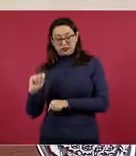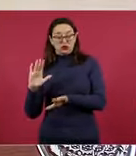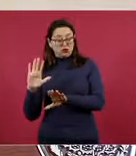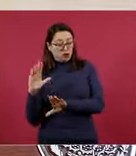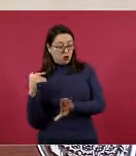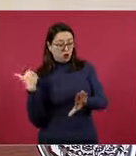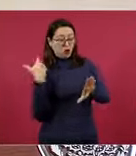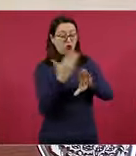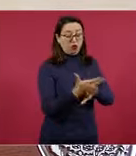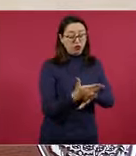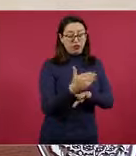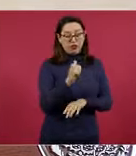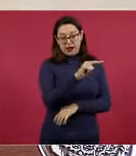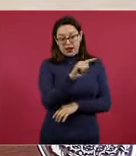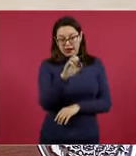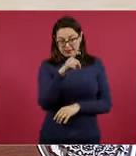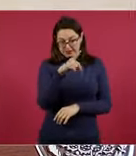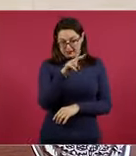utilizaron los